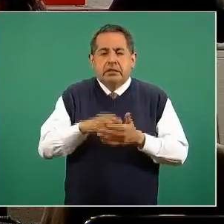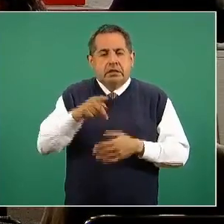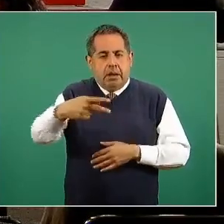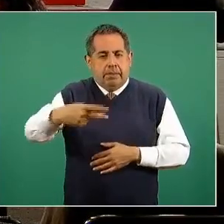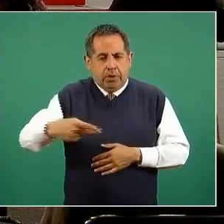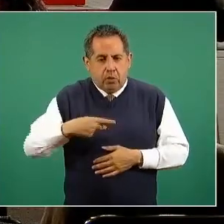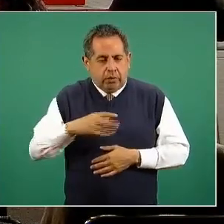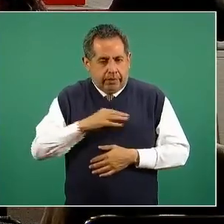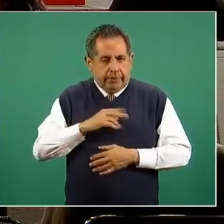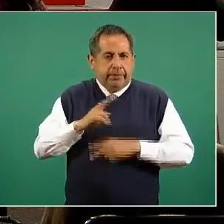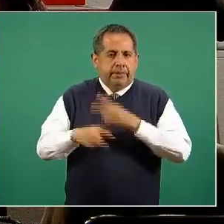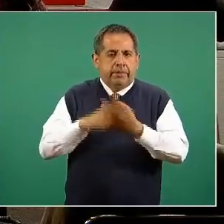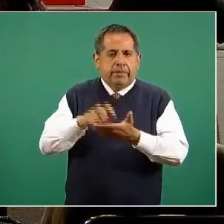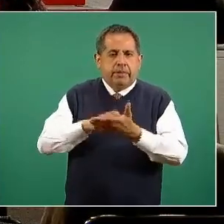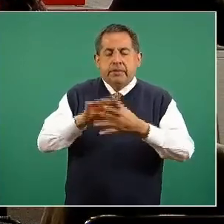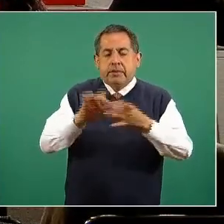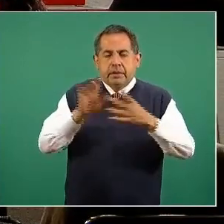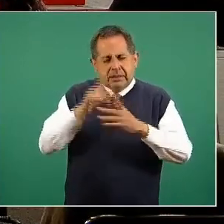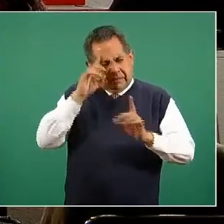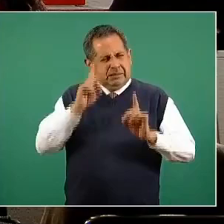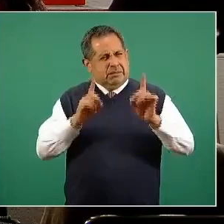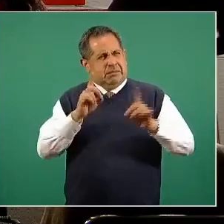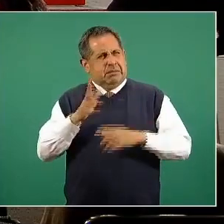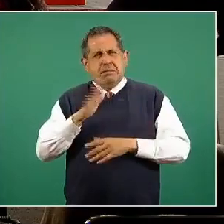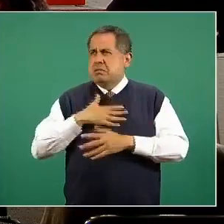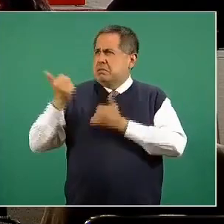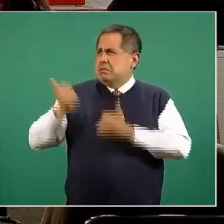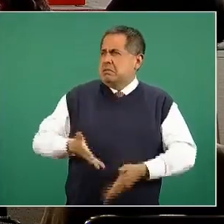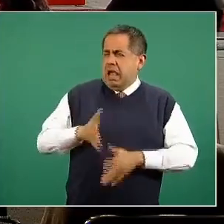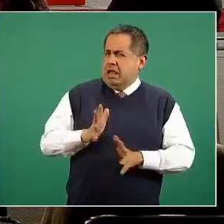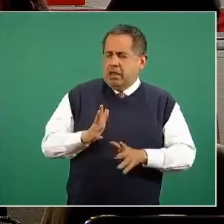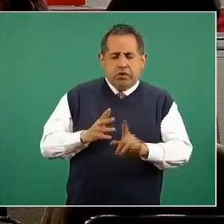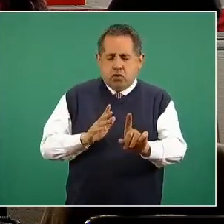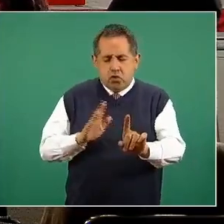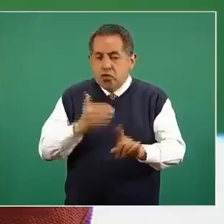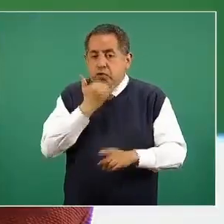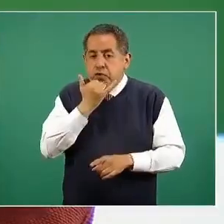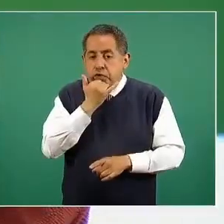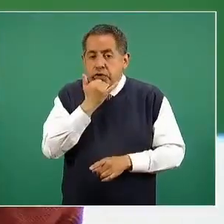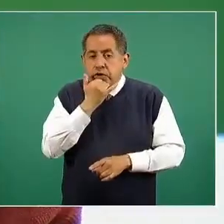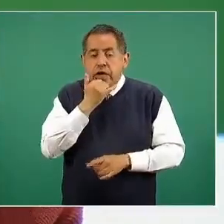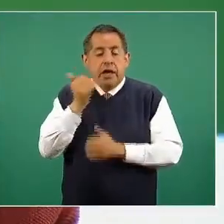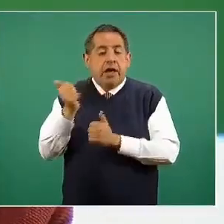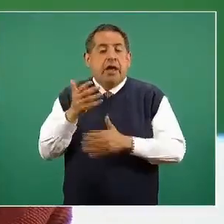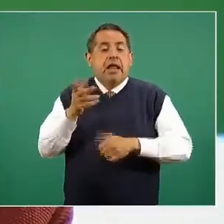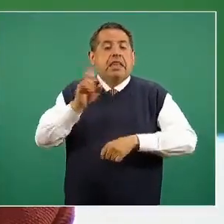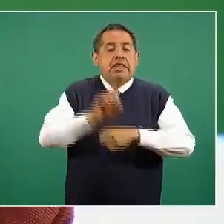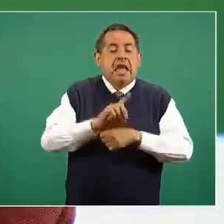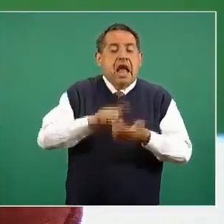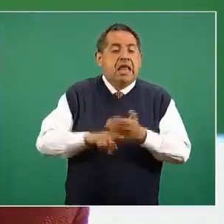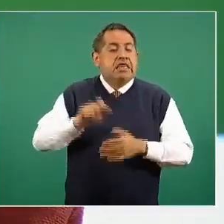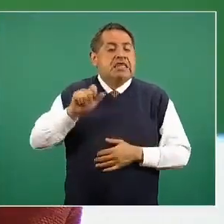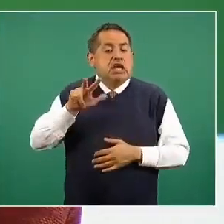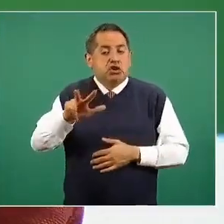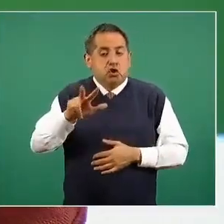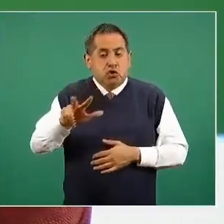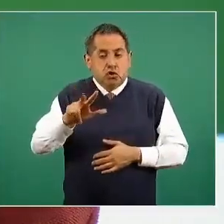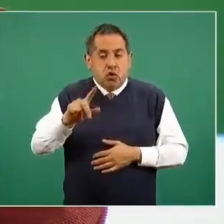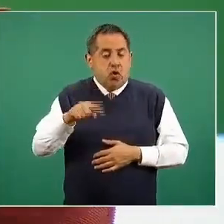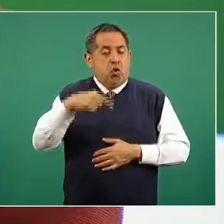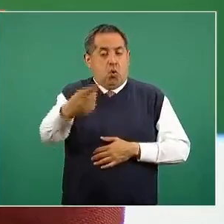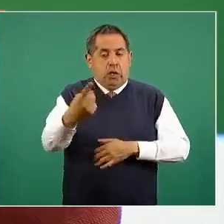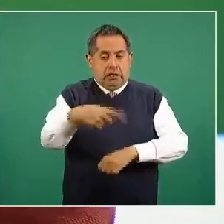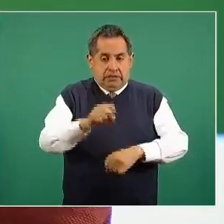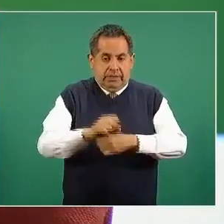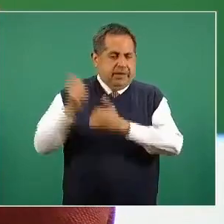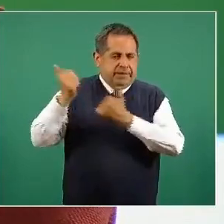me ayuda a quien quiera que se haya quedado con la idea de que ya está aquí el antígeno. No, estará el 18, es decir, la próxima semana.